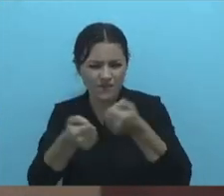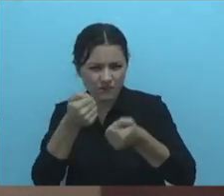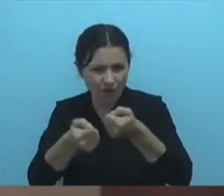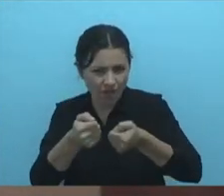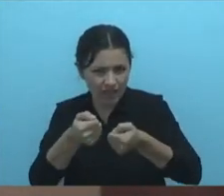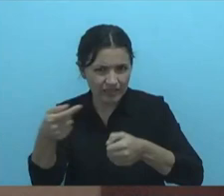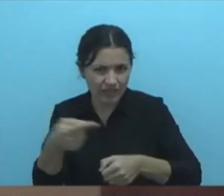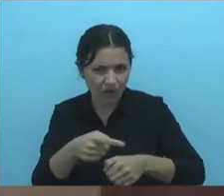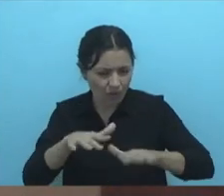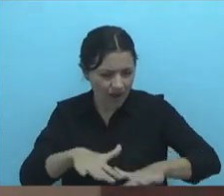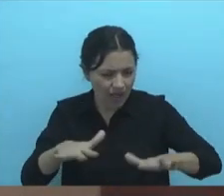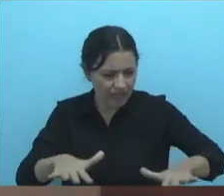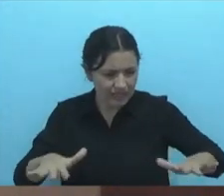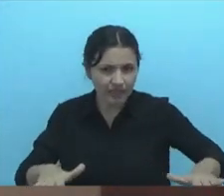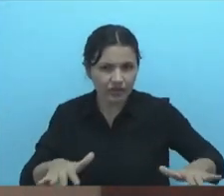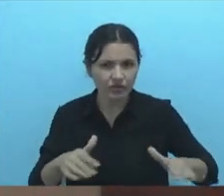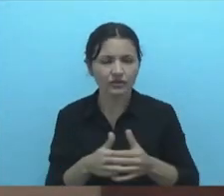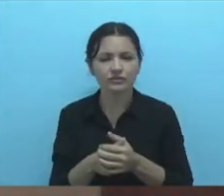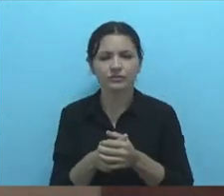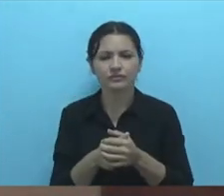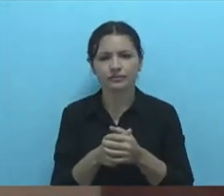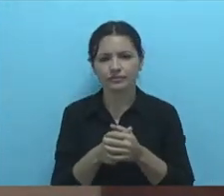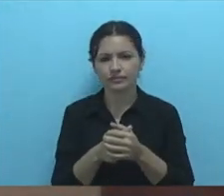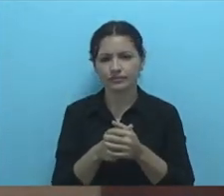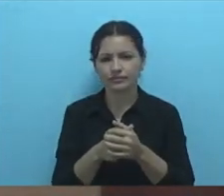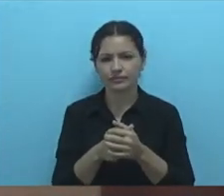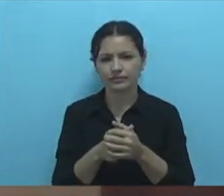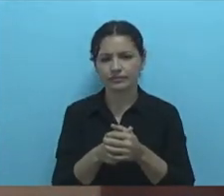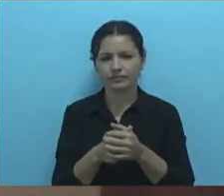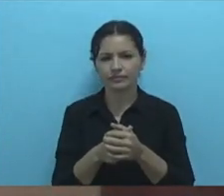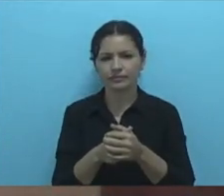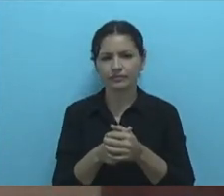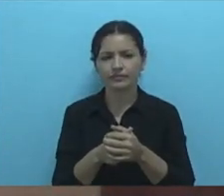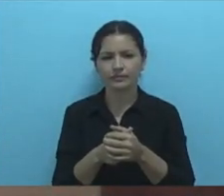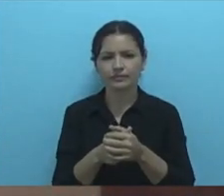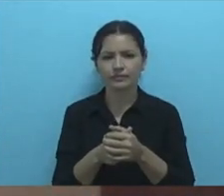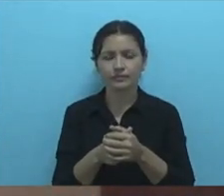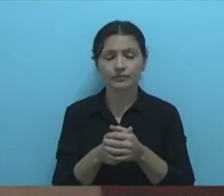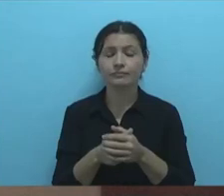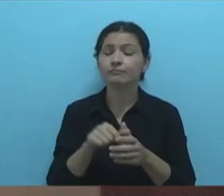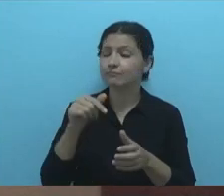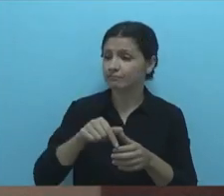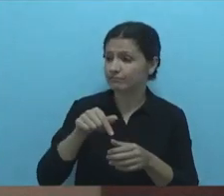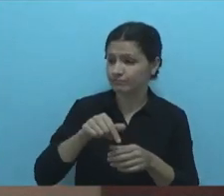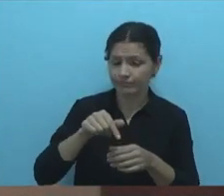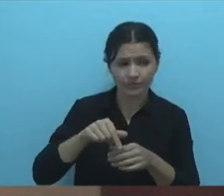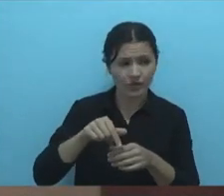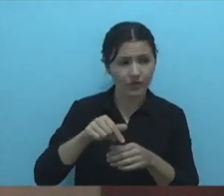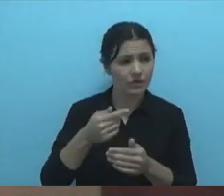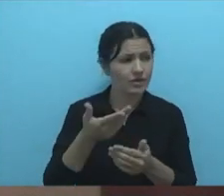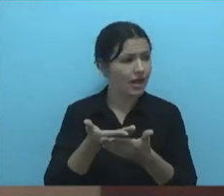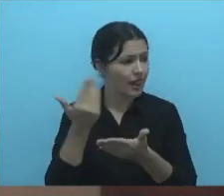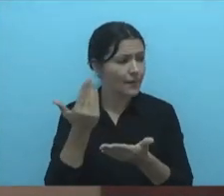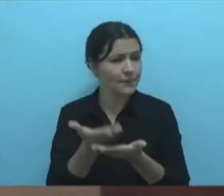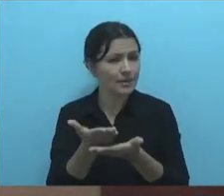situaciones de abuso de derechos de las infancias y nosotros en el día de hoy incluso pedimos a labor parlamentaria